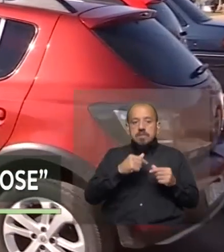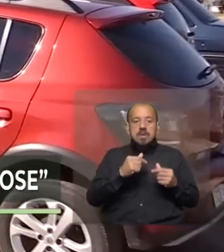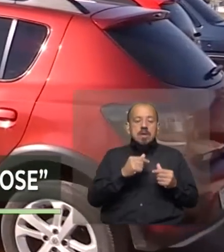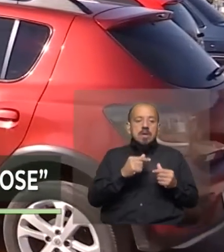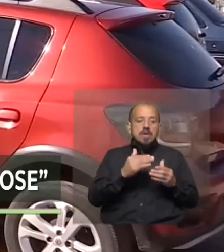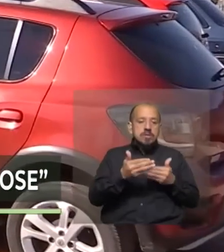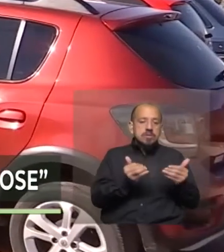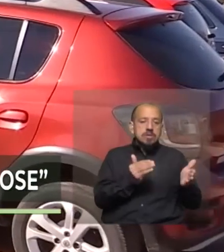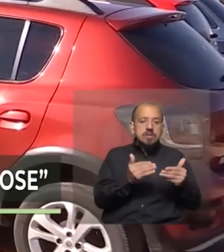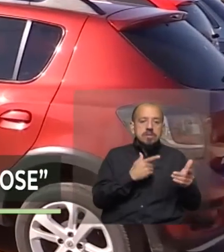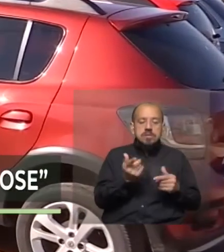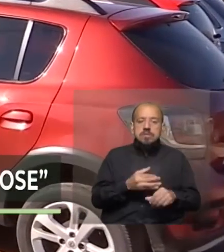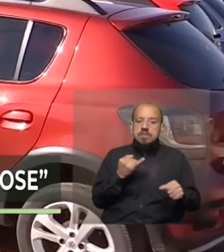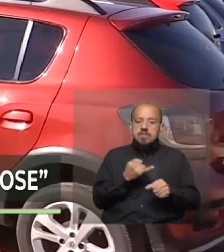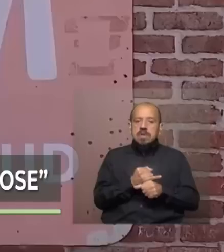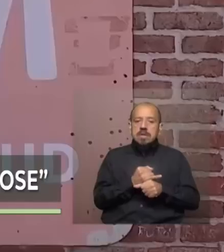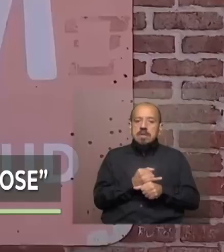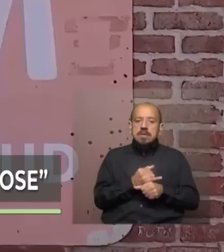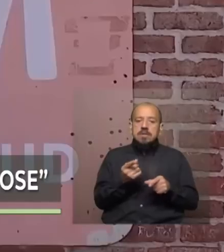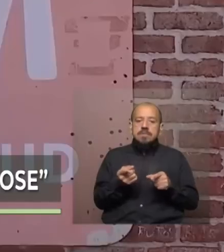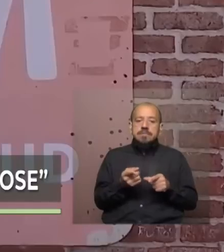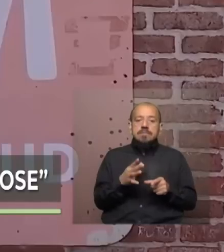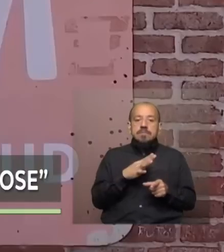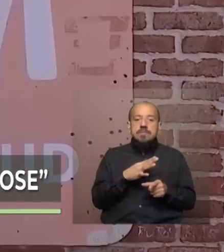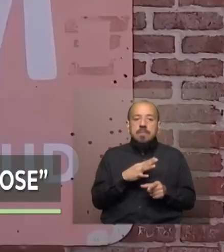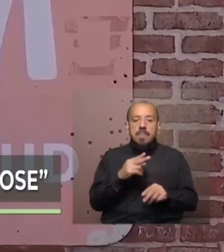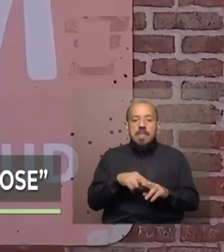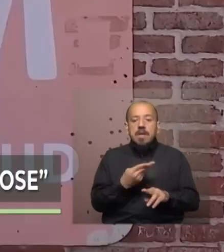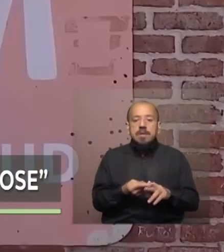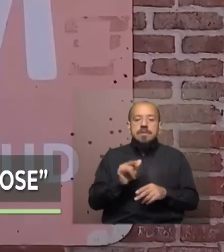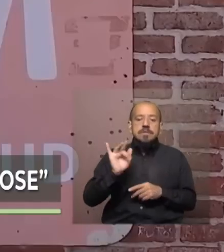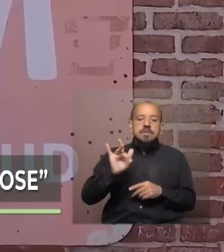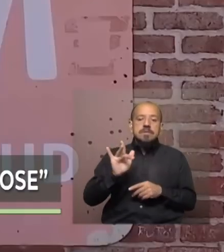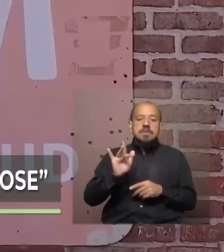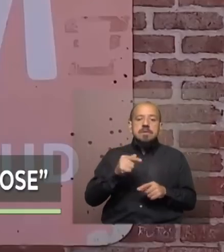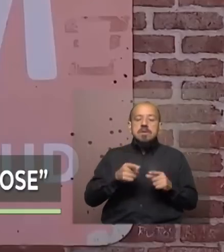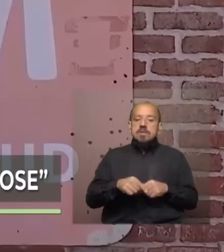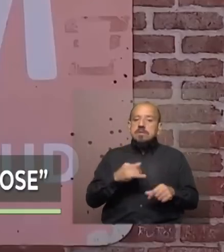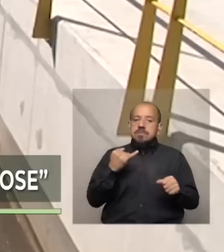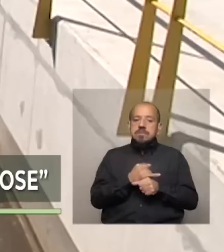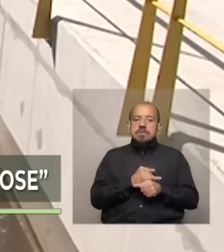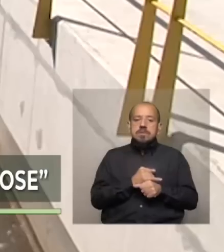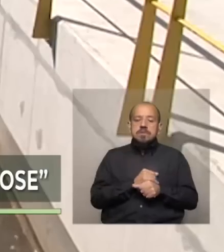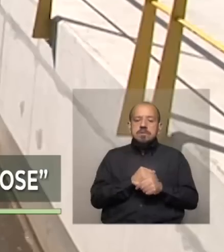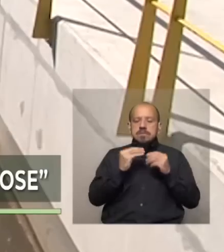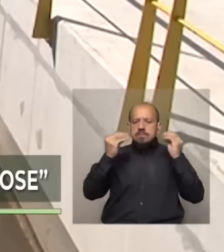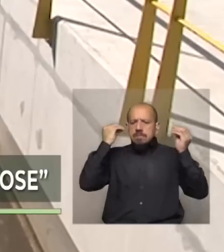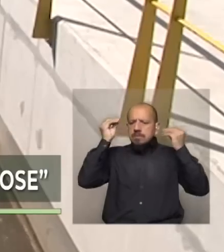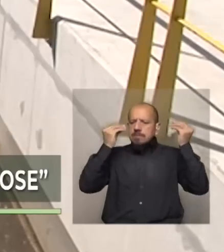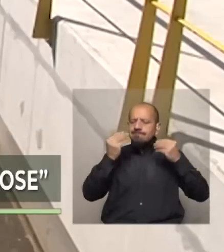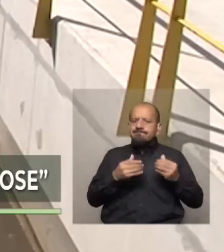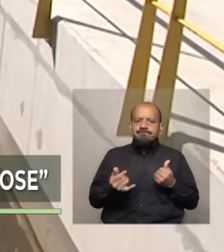le digo mal muy mal y salimos de vuelta a medir el miércoles y nos dio peor me preocupa la falta de información